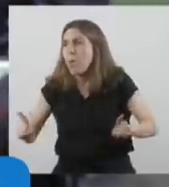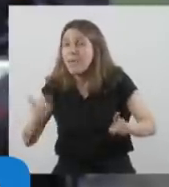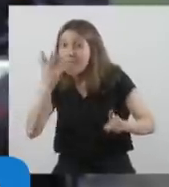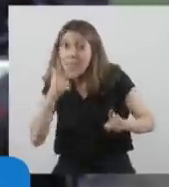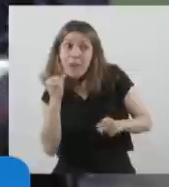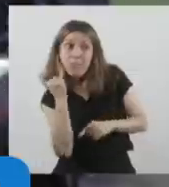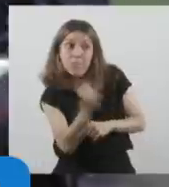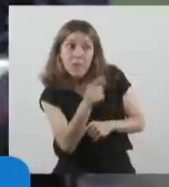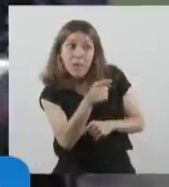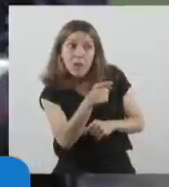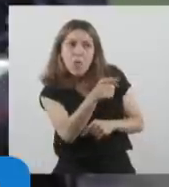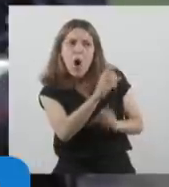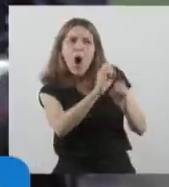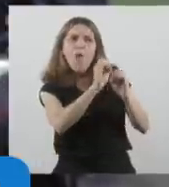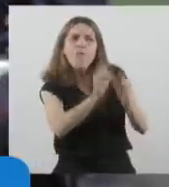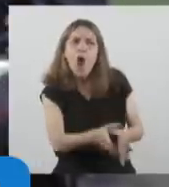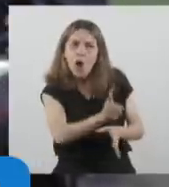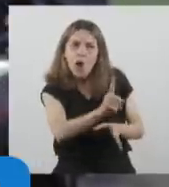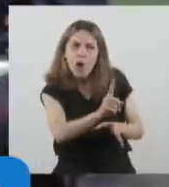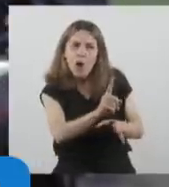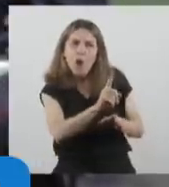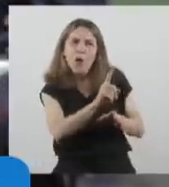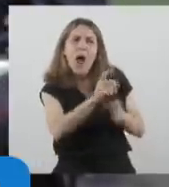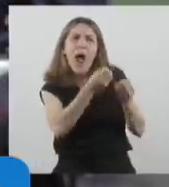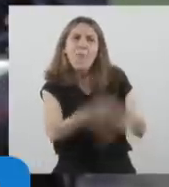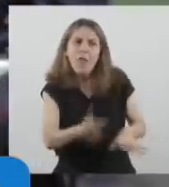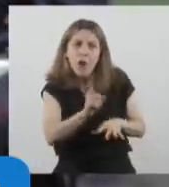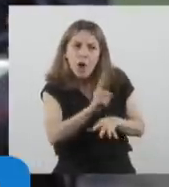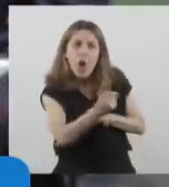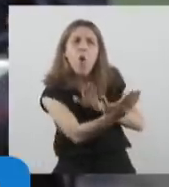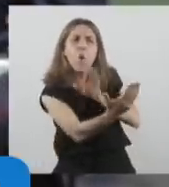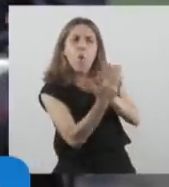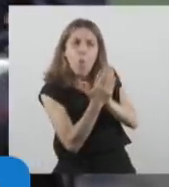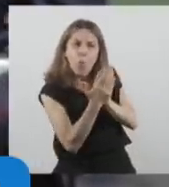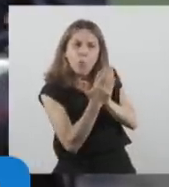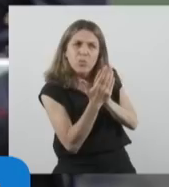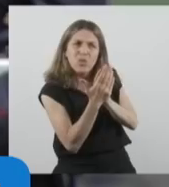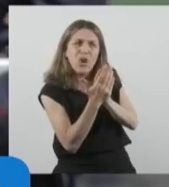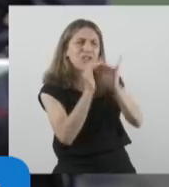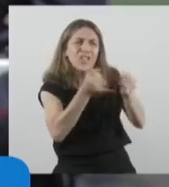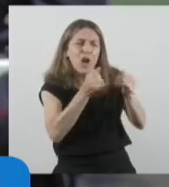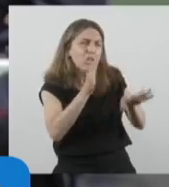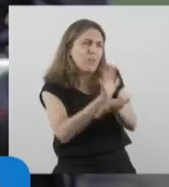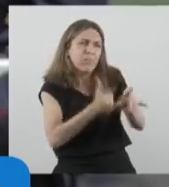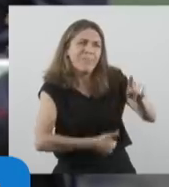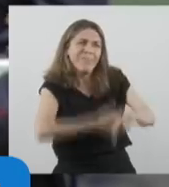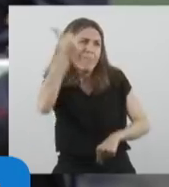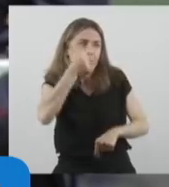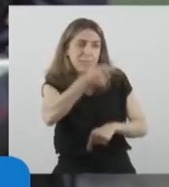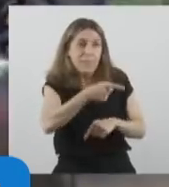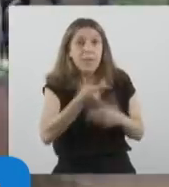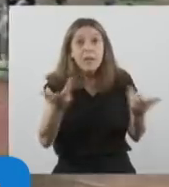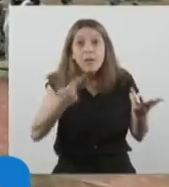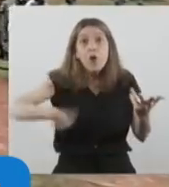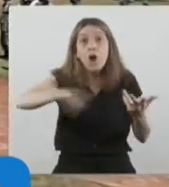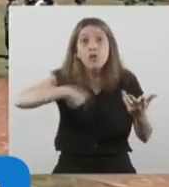martín le dijo no aflojé no de fallezca juntos somos invencibles a